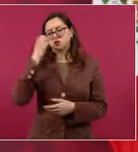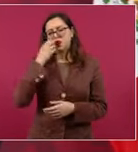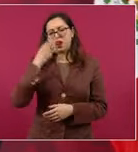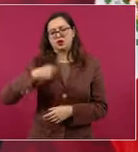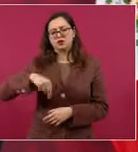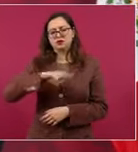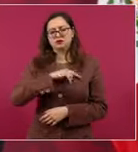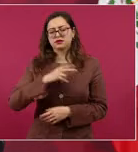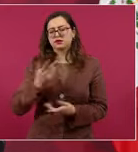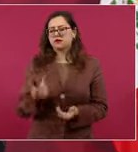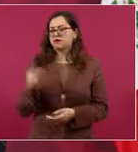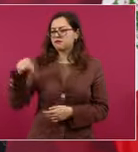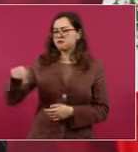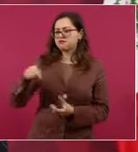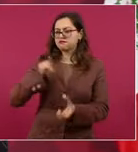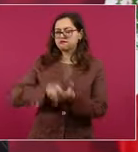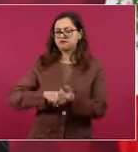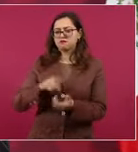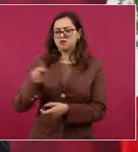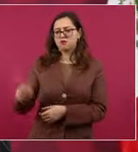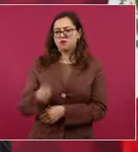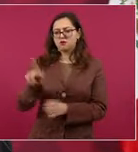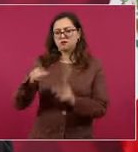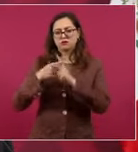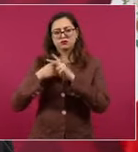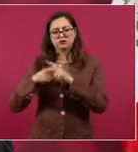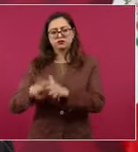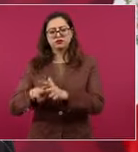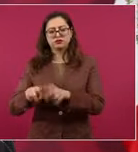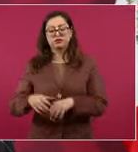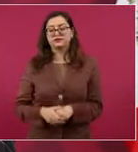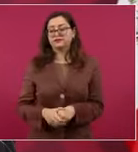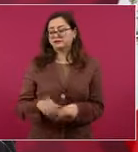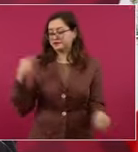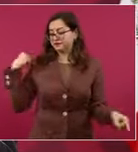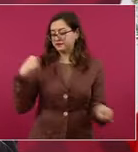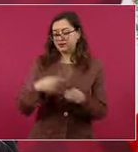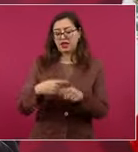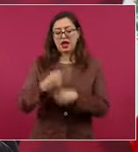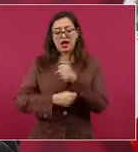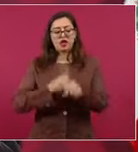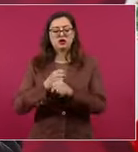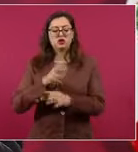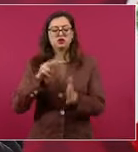Y este año convivimos bastante.